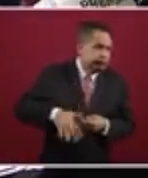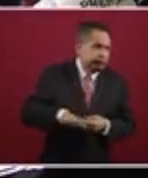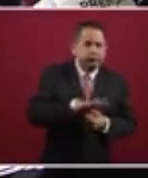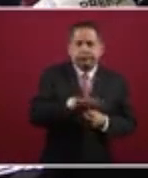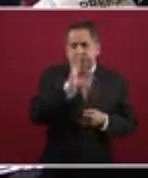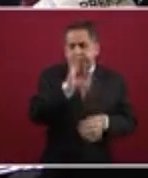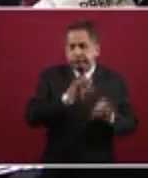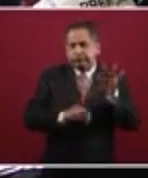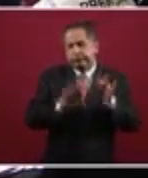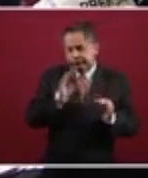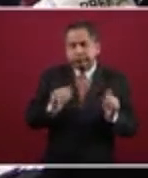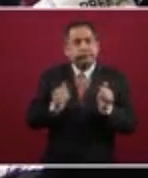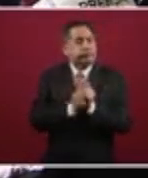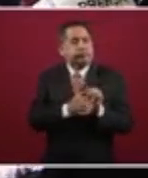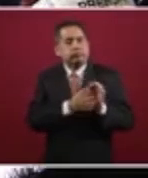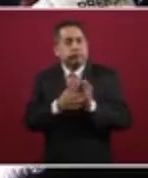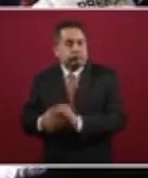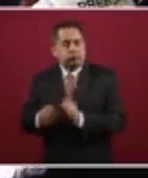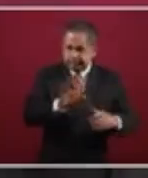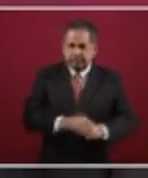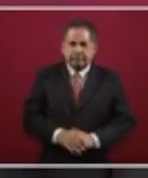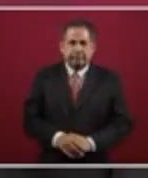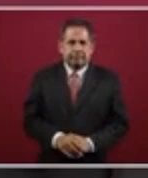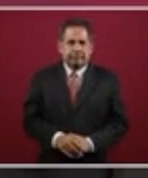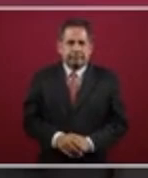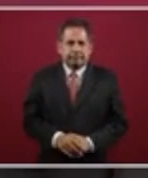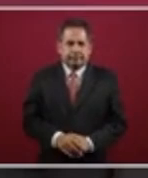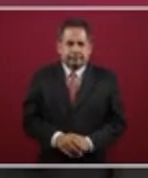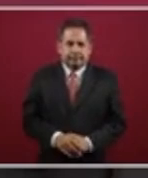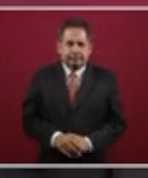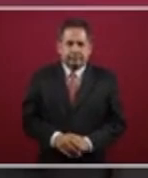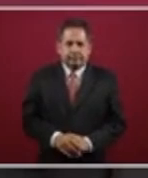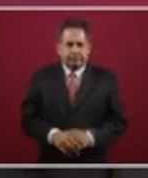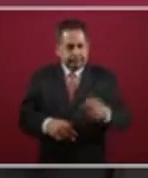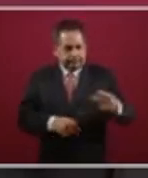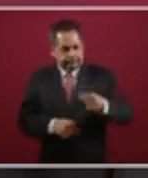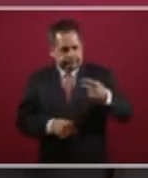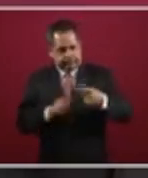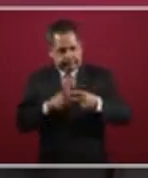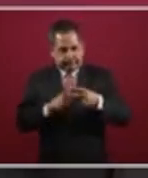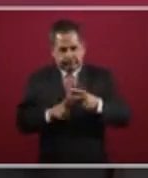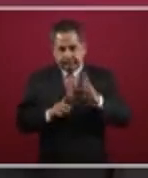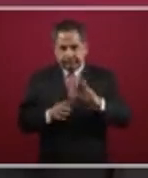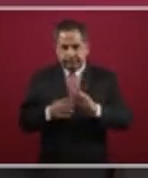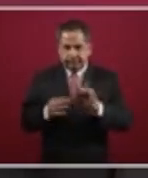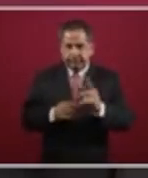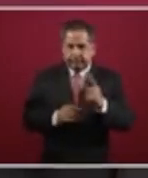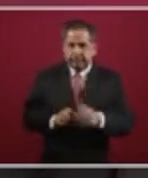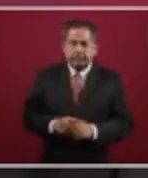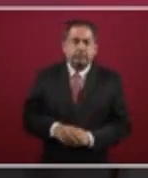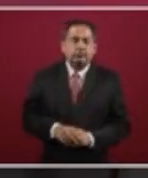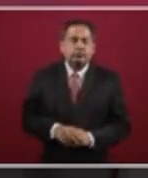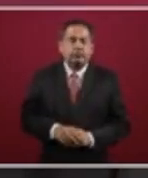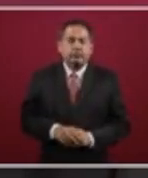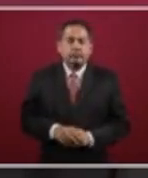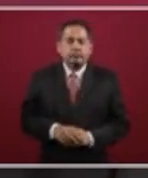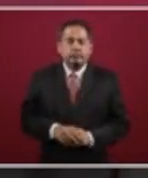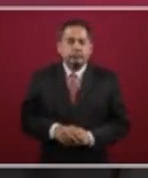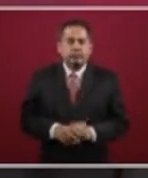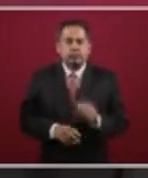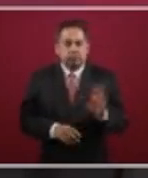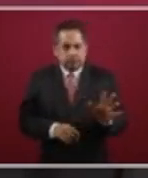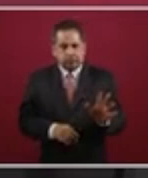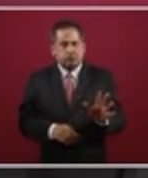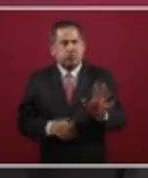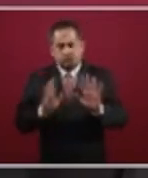comisión por otro lado el presidente andrés manuel lópez obrador dijo que el tema del desabasto de medicamentos para niños se está atendiendo y